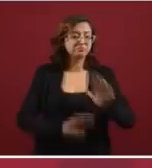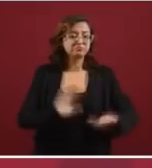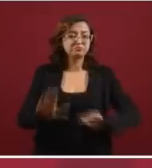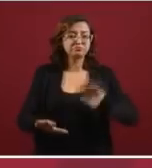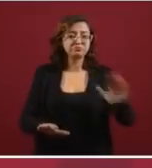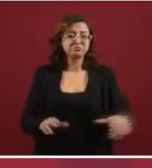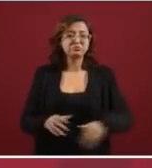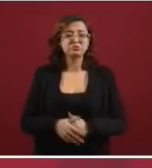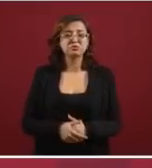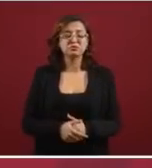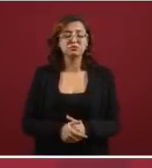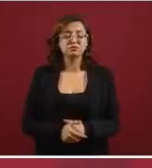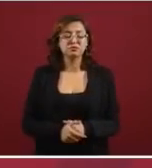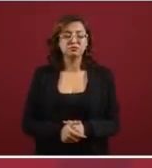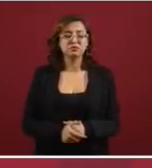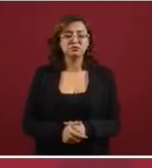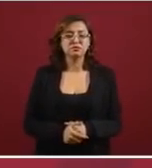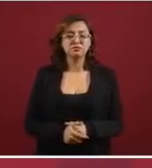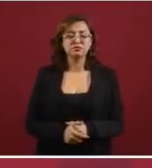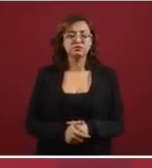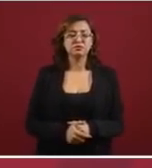y hubieron varios intentos.